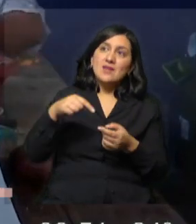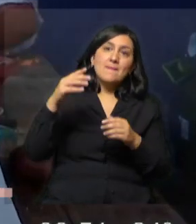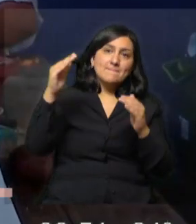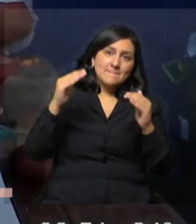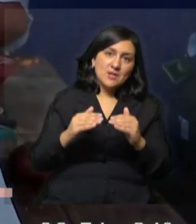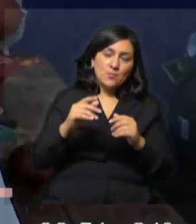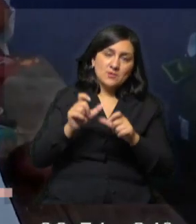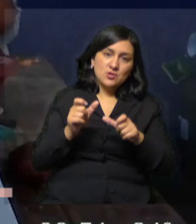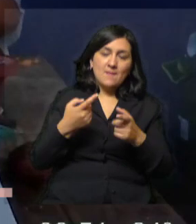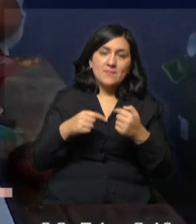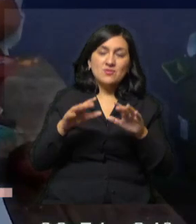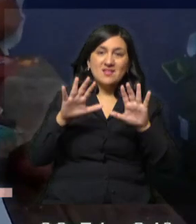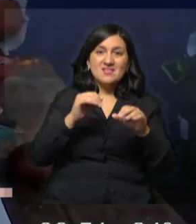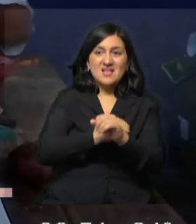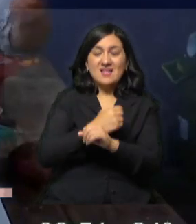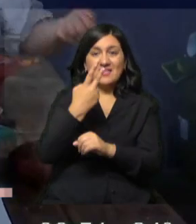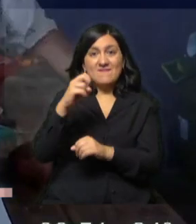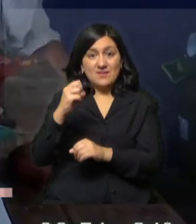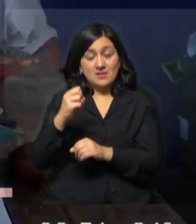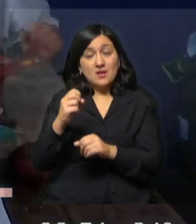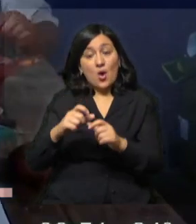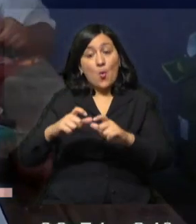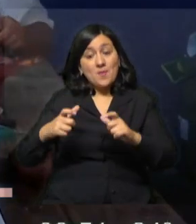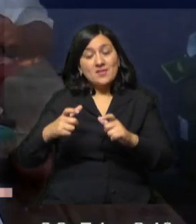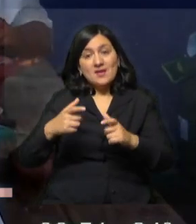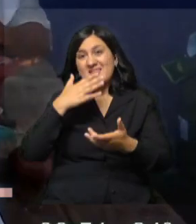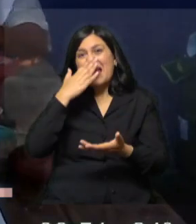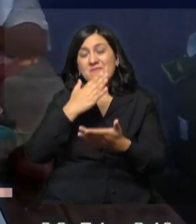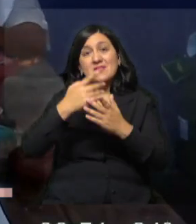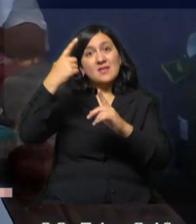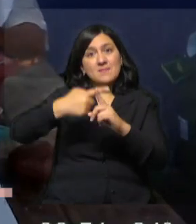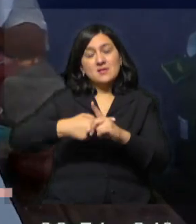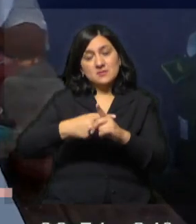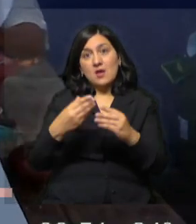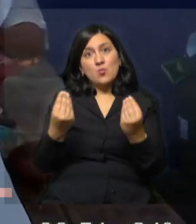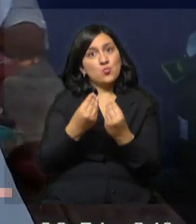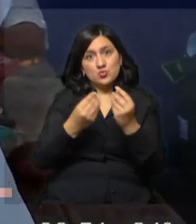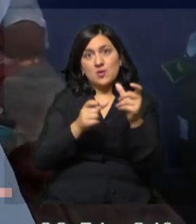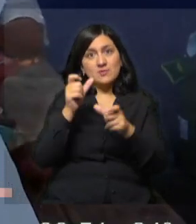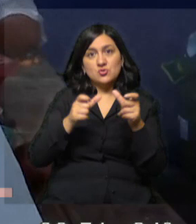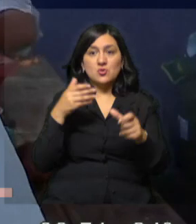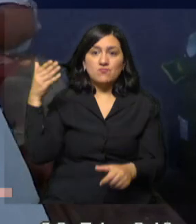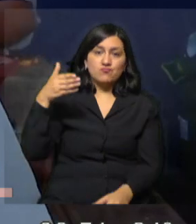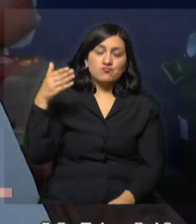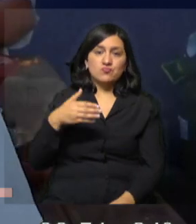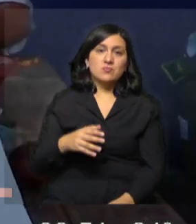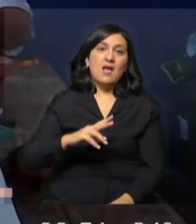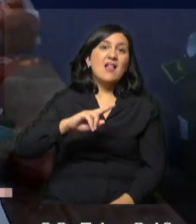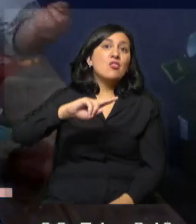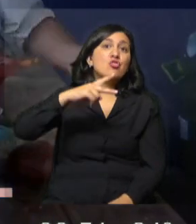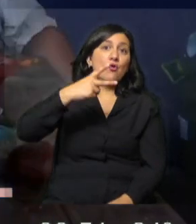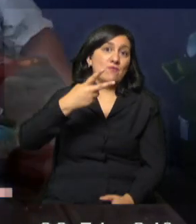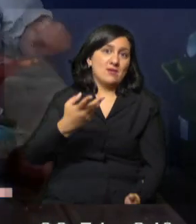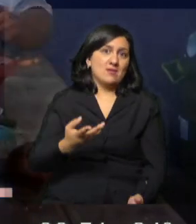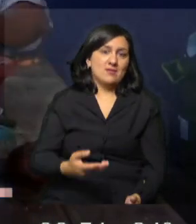al 20 ya aumenta un poco y a fin de mes como que es explosivo. Digo, muchas veces llegamos al doble de los primeros